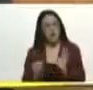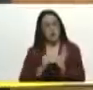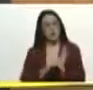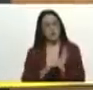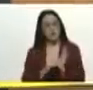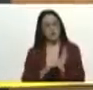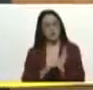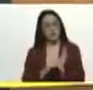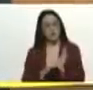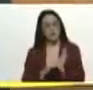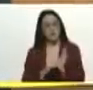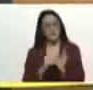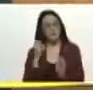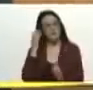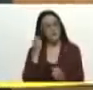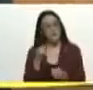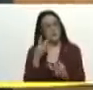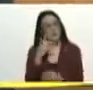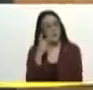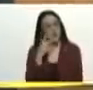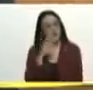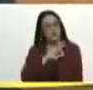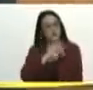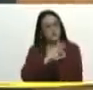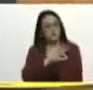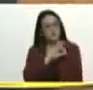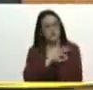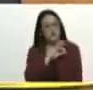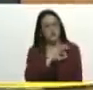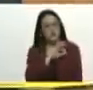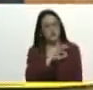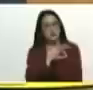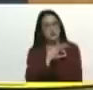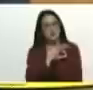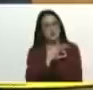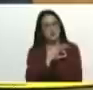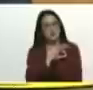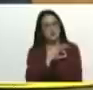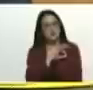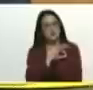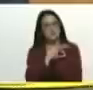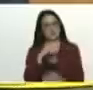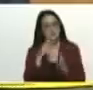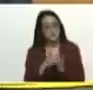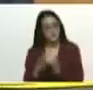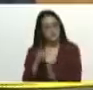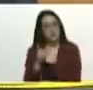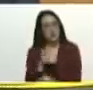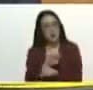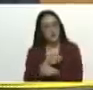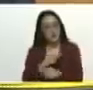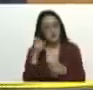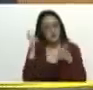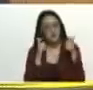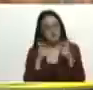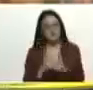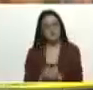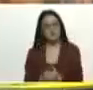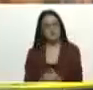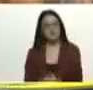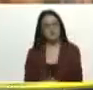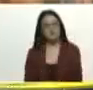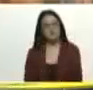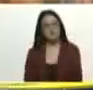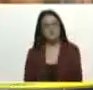vez. Y yo sé la cantidad de políticas sociales que se pusieron en marcha desde el gobierno Chávez,